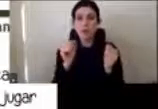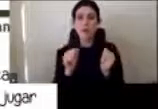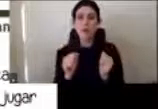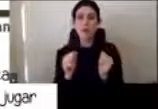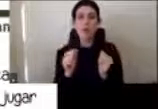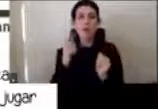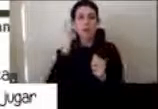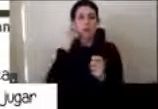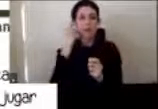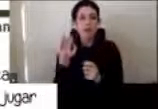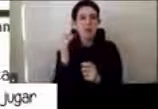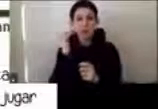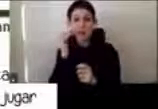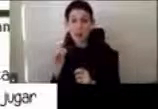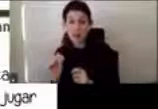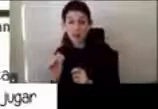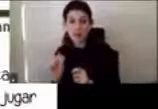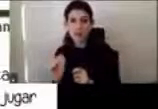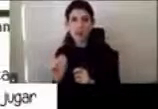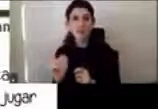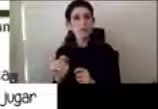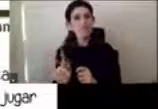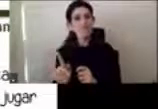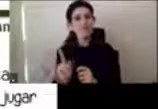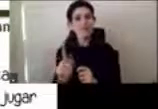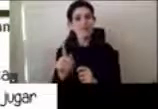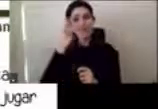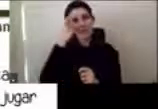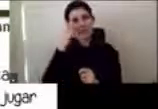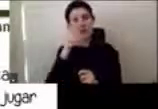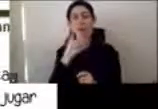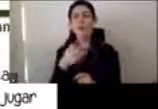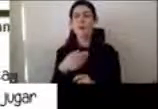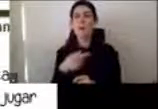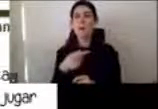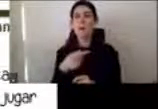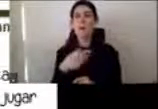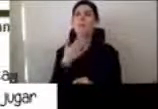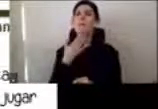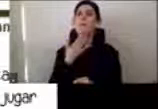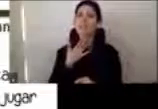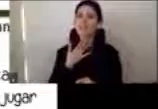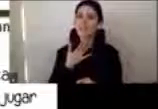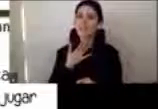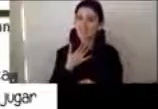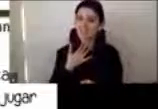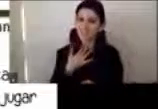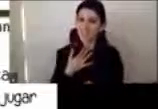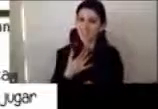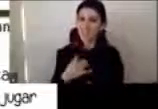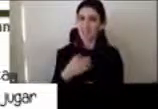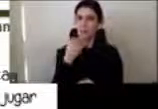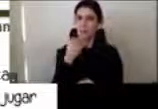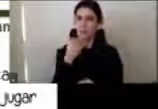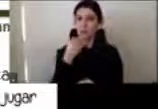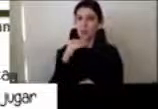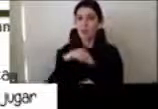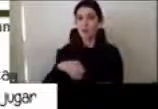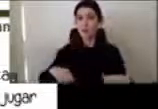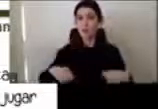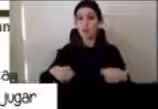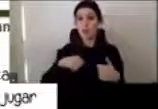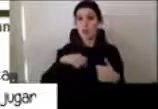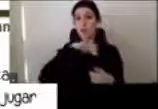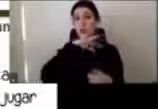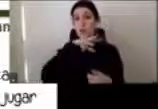pequeños, pero resulta una actividad muy placentera también para adolescentes, adultos, abuelos y abuelas. Se